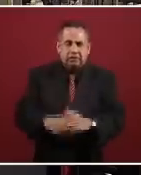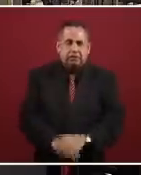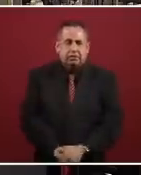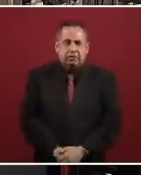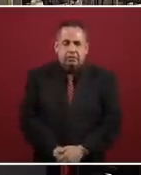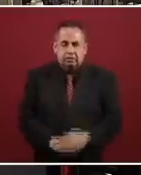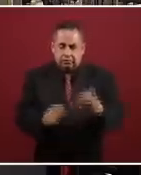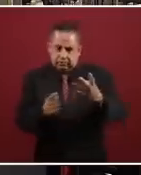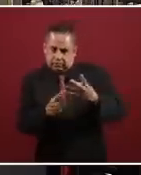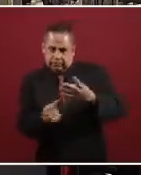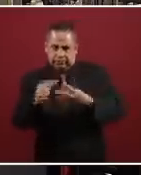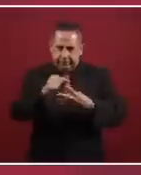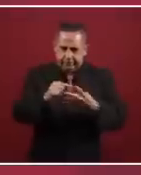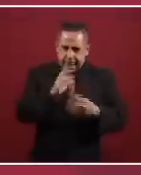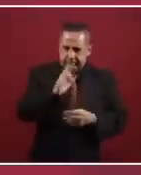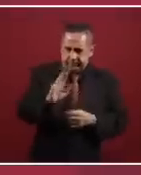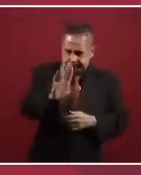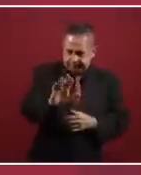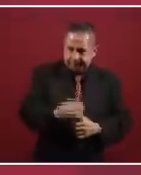empiezo con esto.